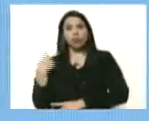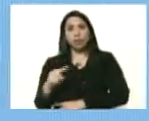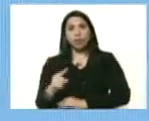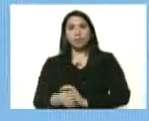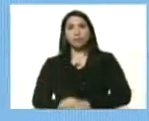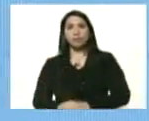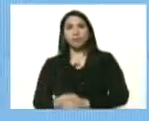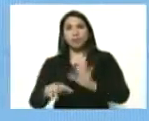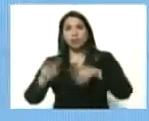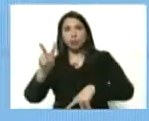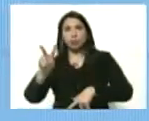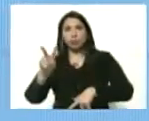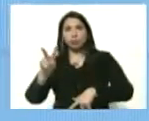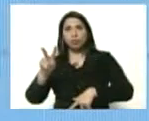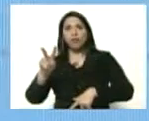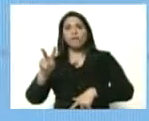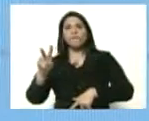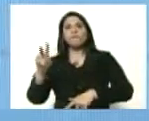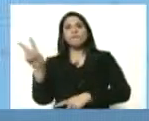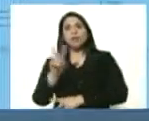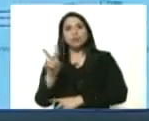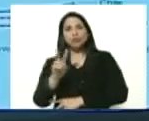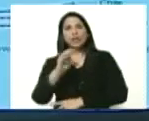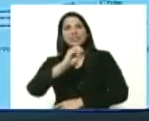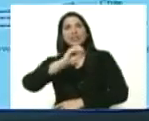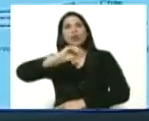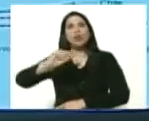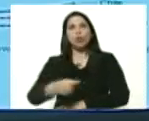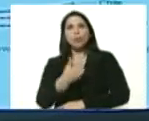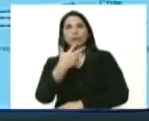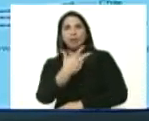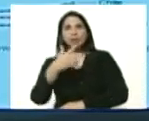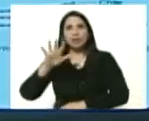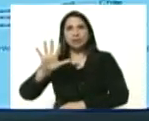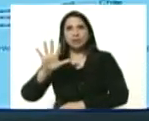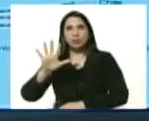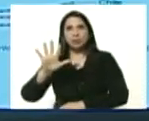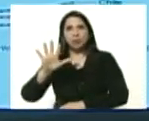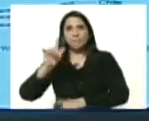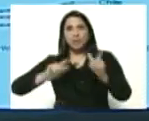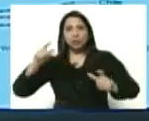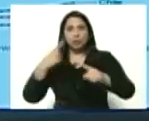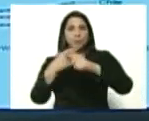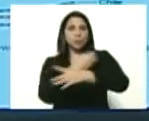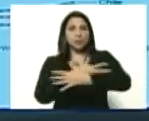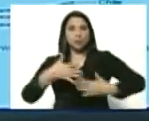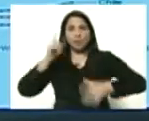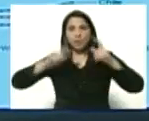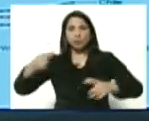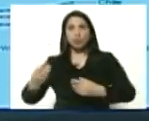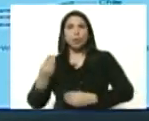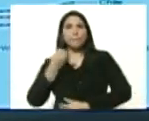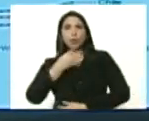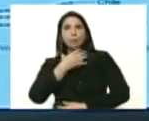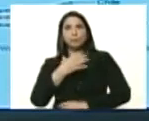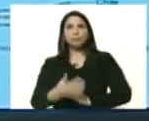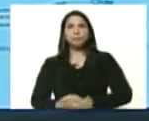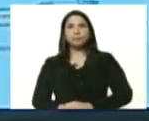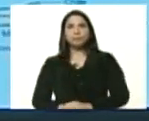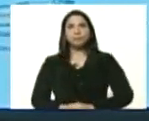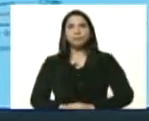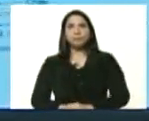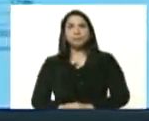12, y Venezuela, que tiene 0,35 casos por millón de habitantes. Hay